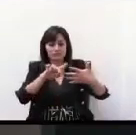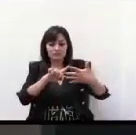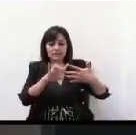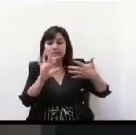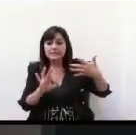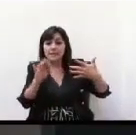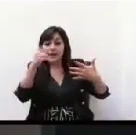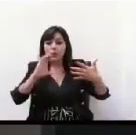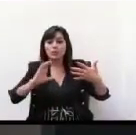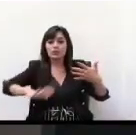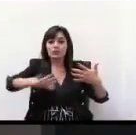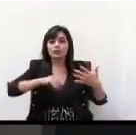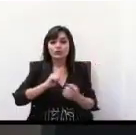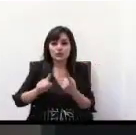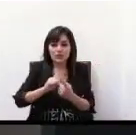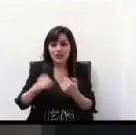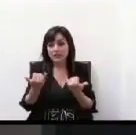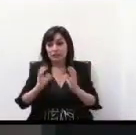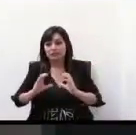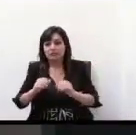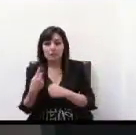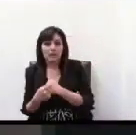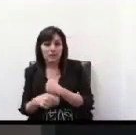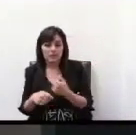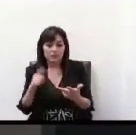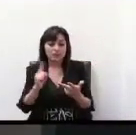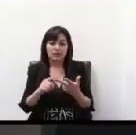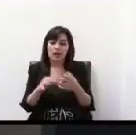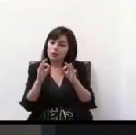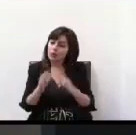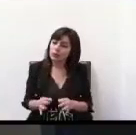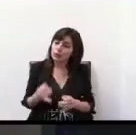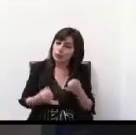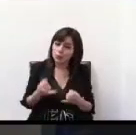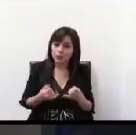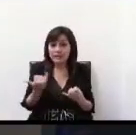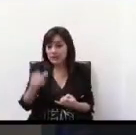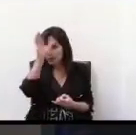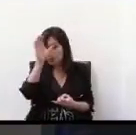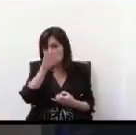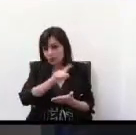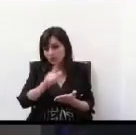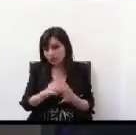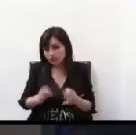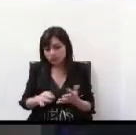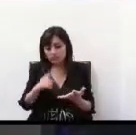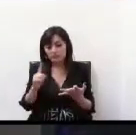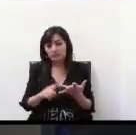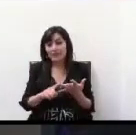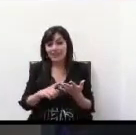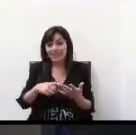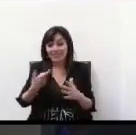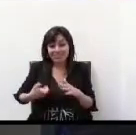materia de protección civil y gestión de riesgos, certeza jurídica y cultura de legalidad, prevención del